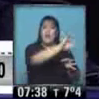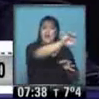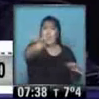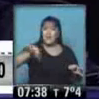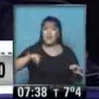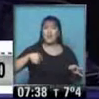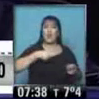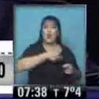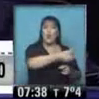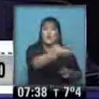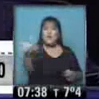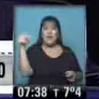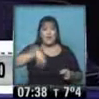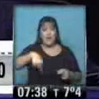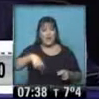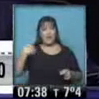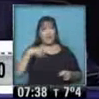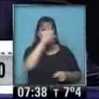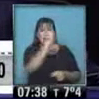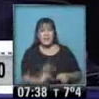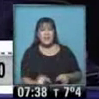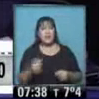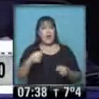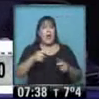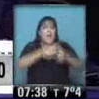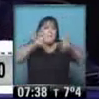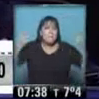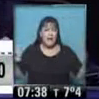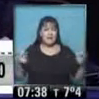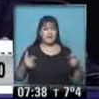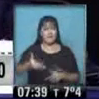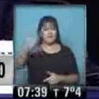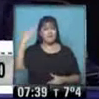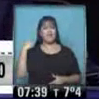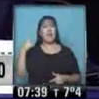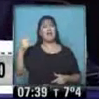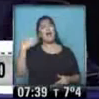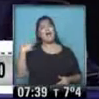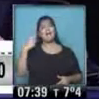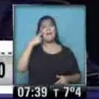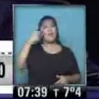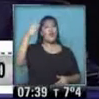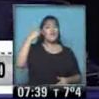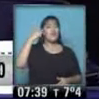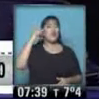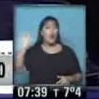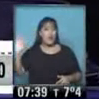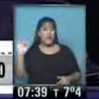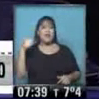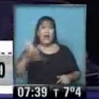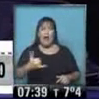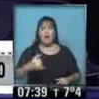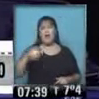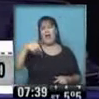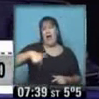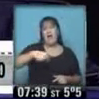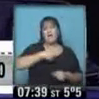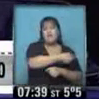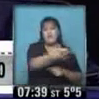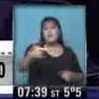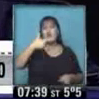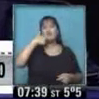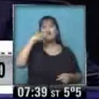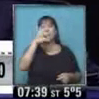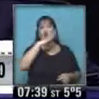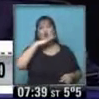como nunca antes, de hecho más allá de lo que conocíamos todos en los 90 como la frontera agropecuaria, se está haciendo soja, digamos,